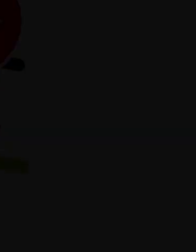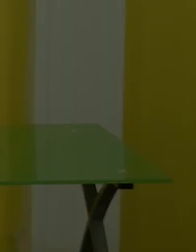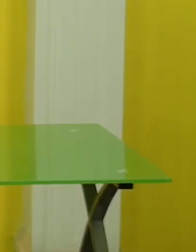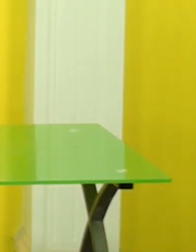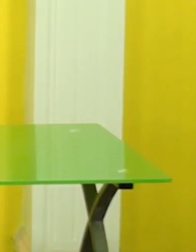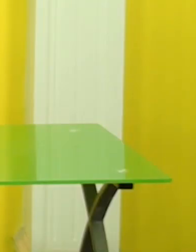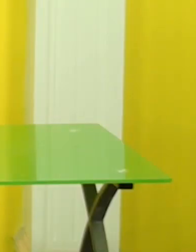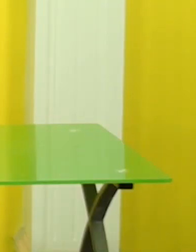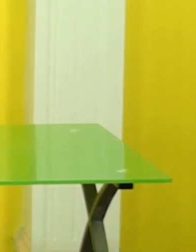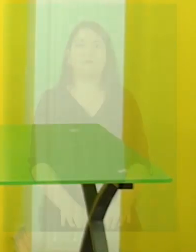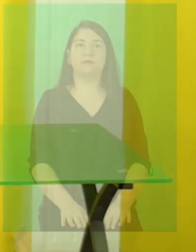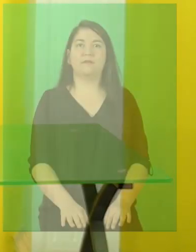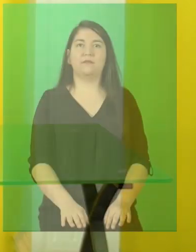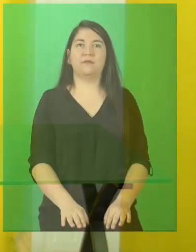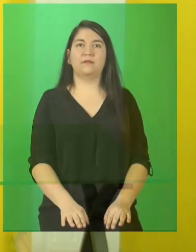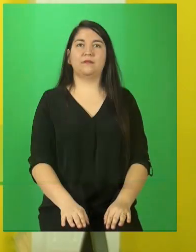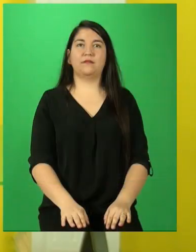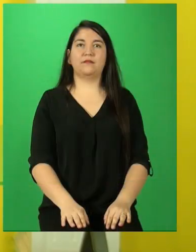Educa.